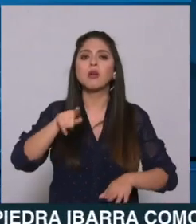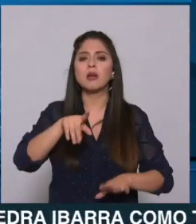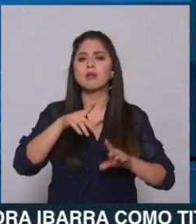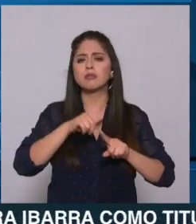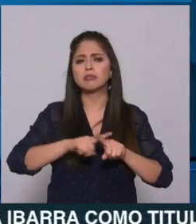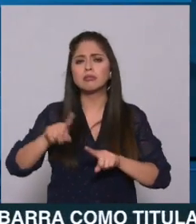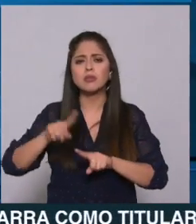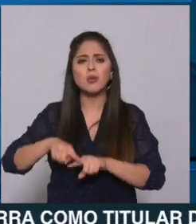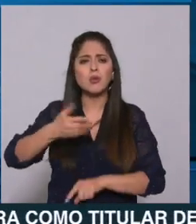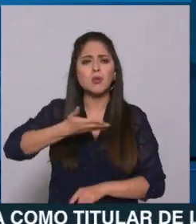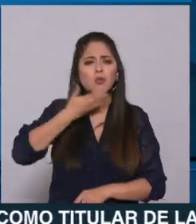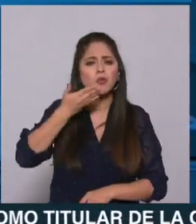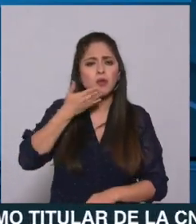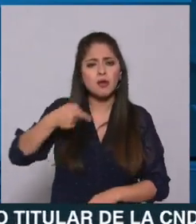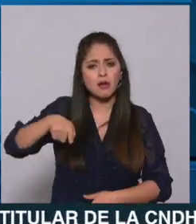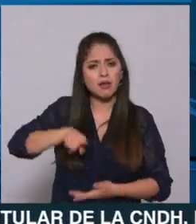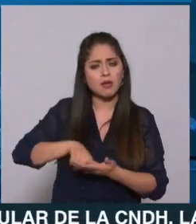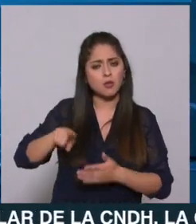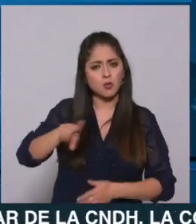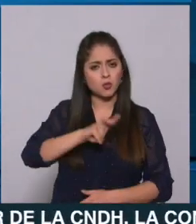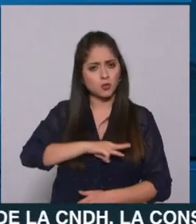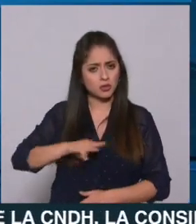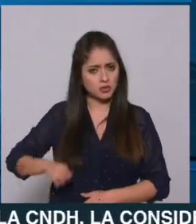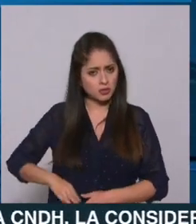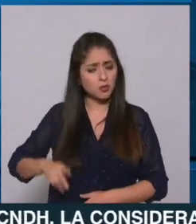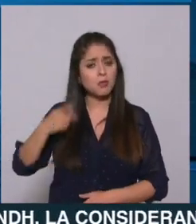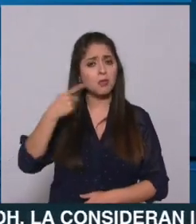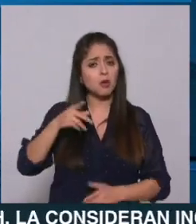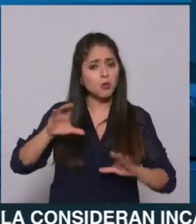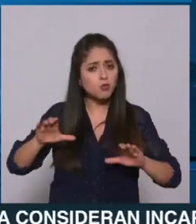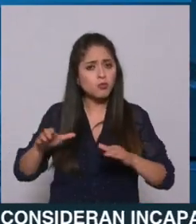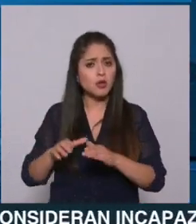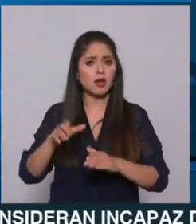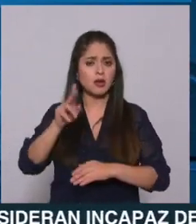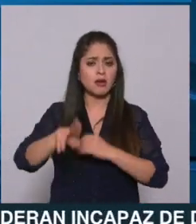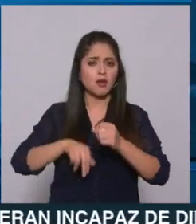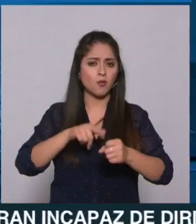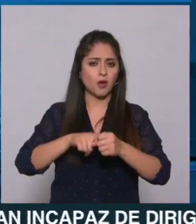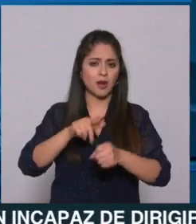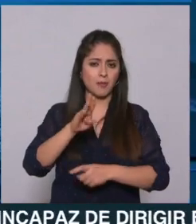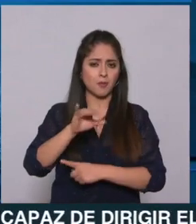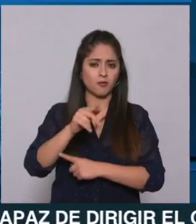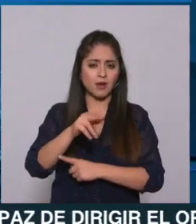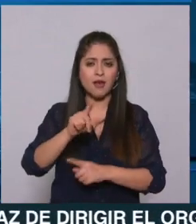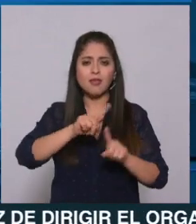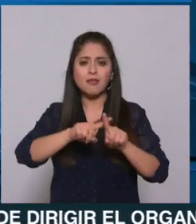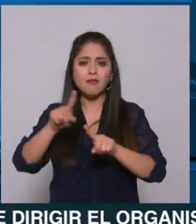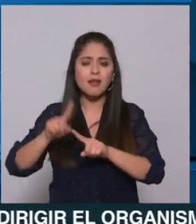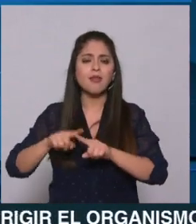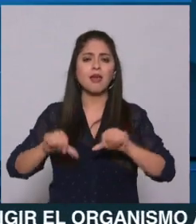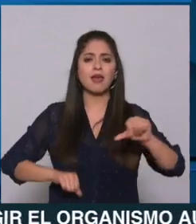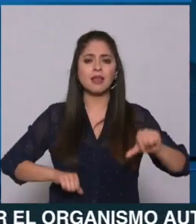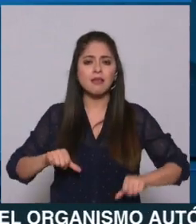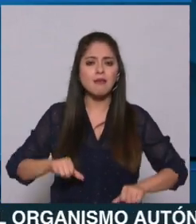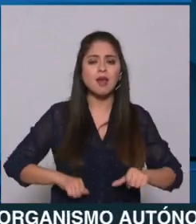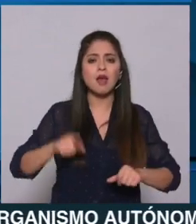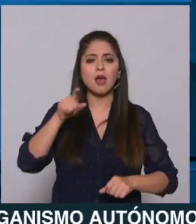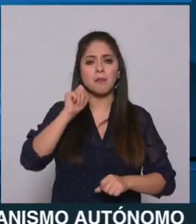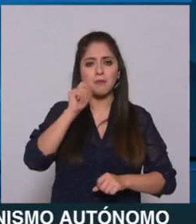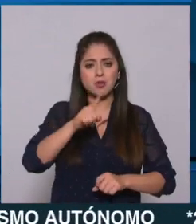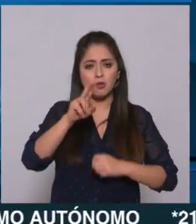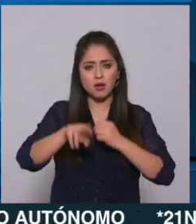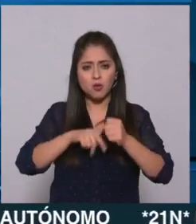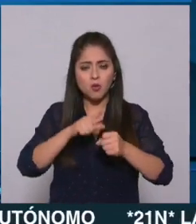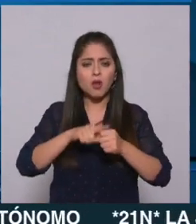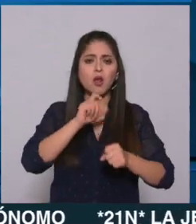muchas tradiciones en nuestro municipio. Y aunado a ello, la Reserva de la Biosfera, la oportunidad de hacer turismo de aventura, turismo de cultura, pero sobre todo la fraternidad